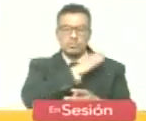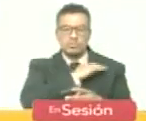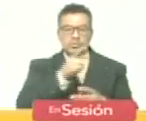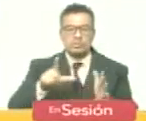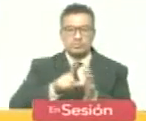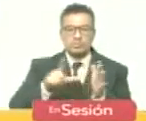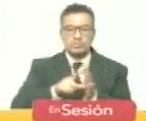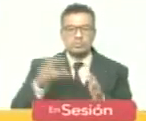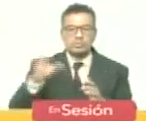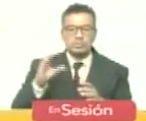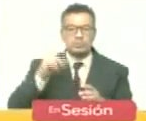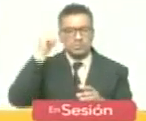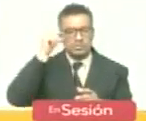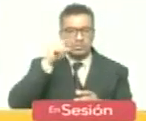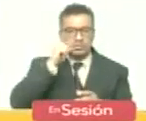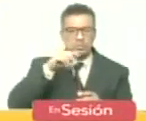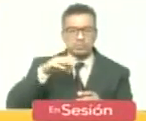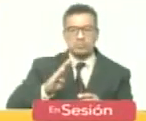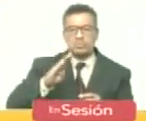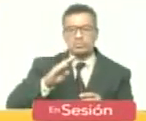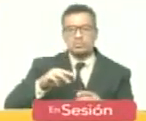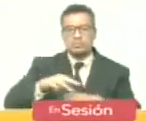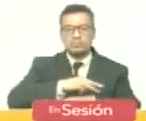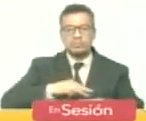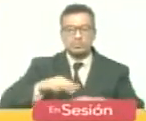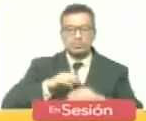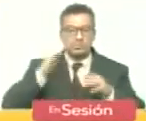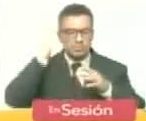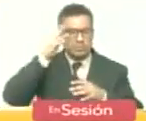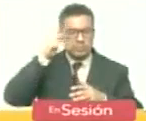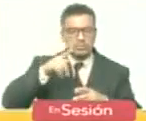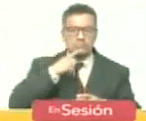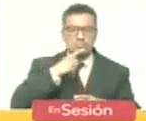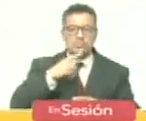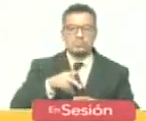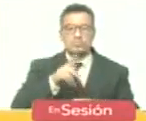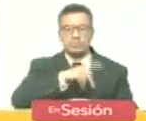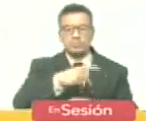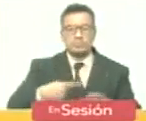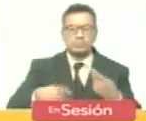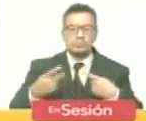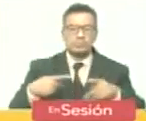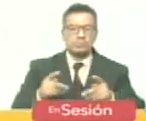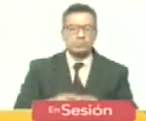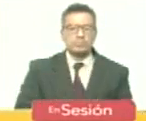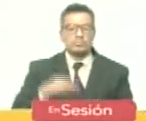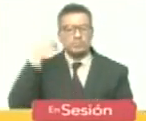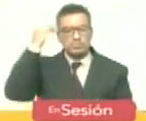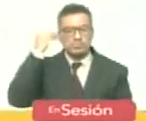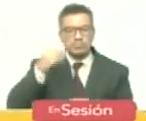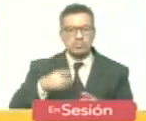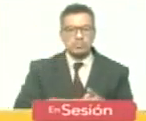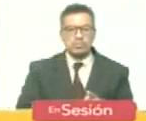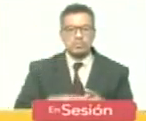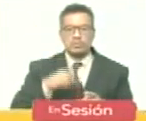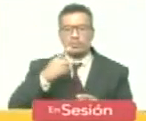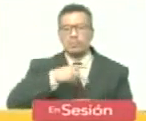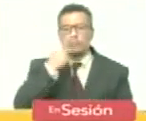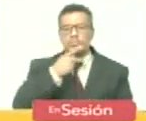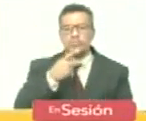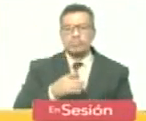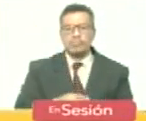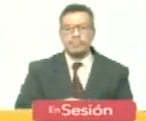Liceo Caracas, hoy Andrés Bello, y ministro de Instrucción Pública. Considerando que en su trayectoria política